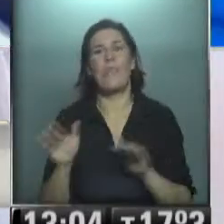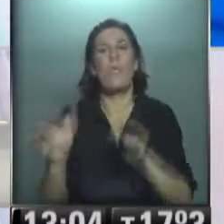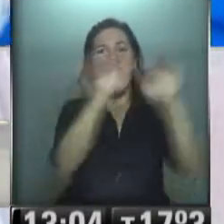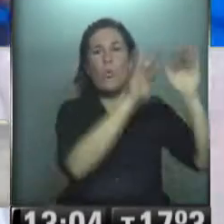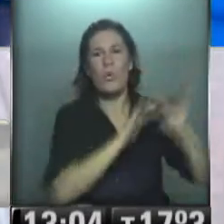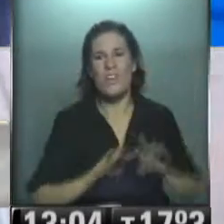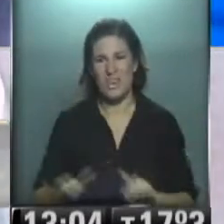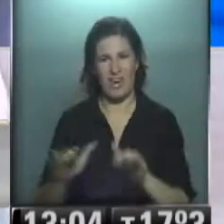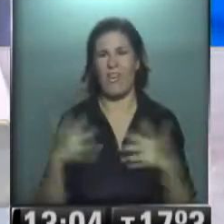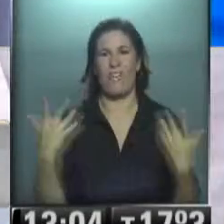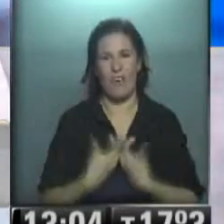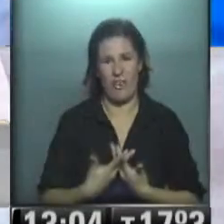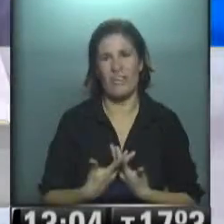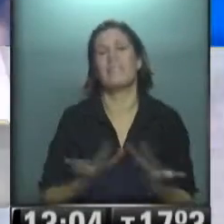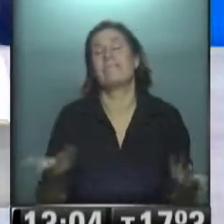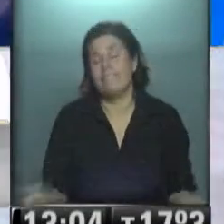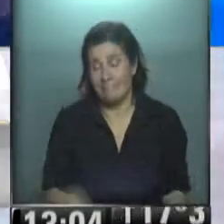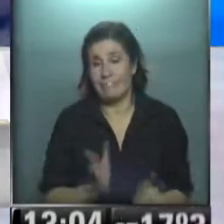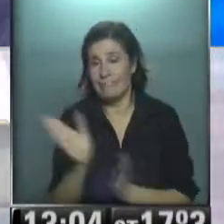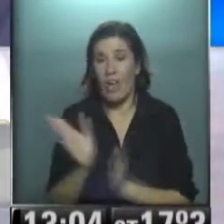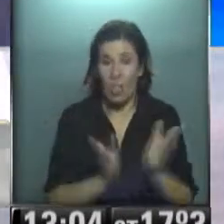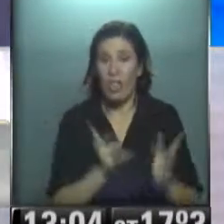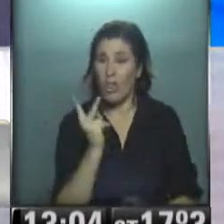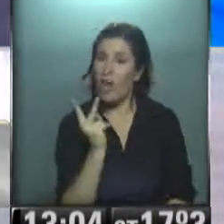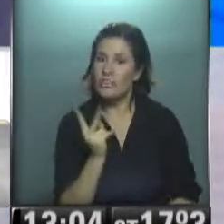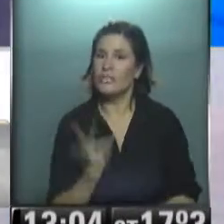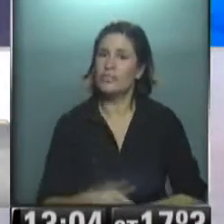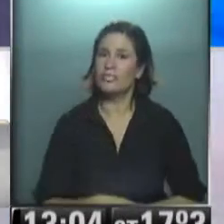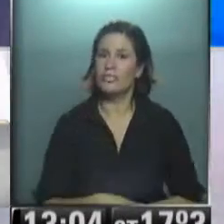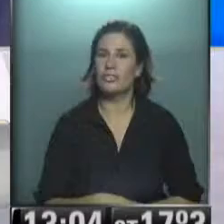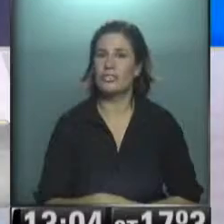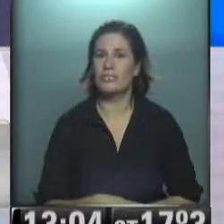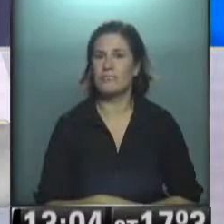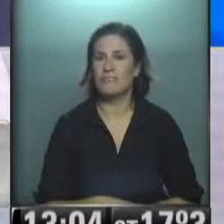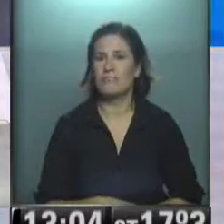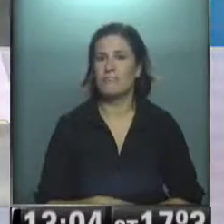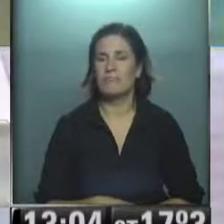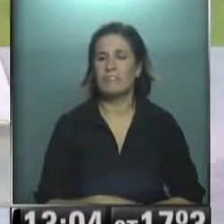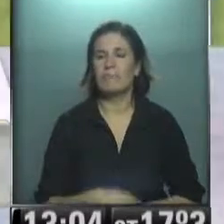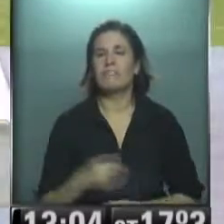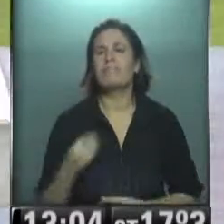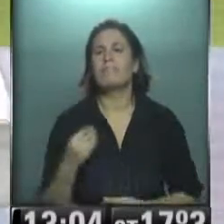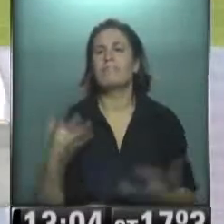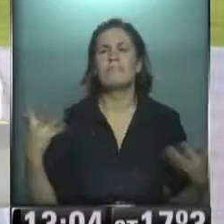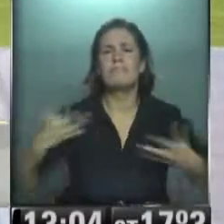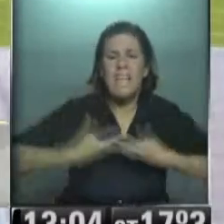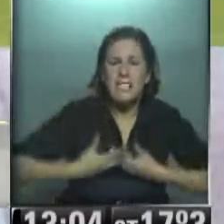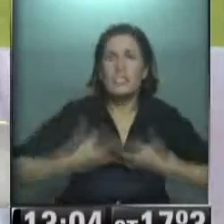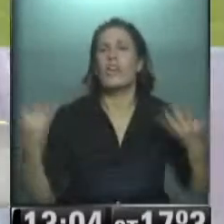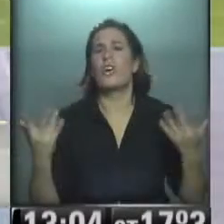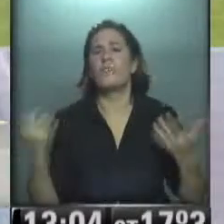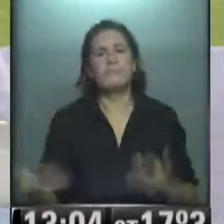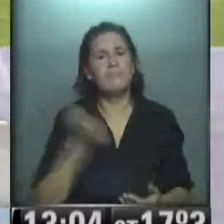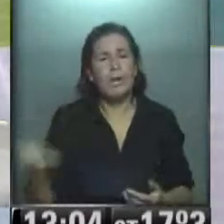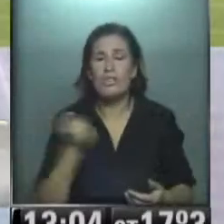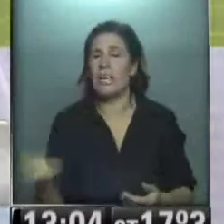buenísimo que esas dos puntas de la búsqueda de integración se hayan